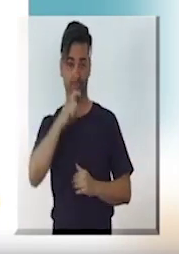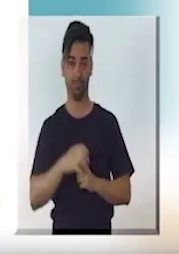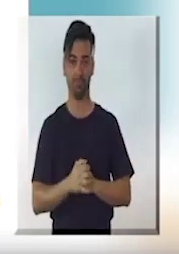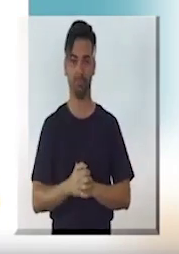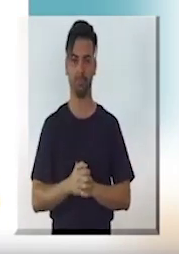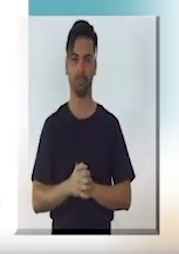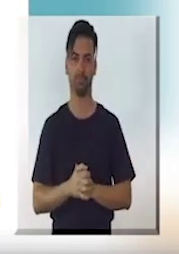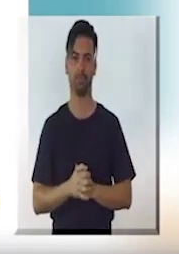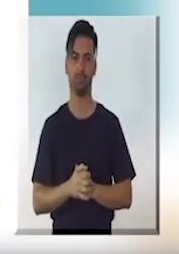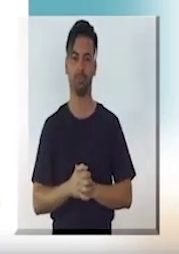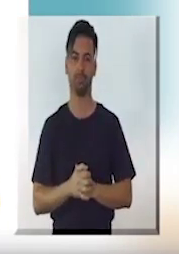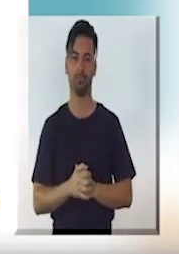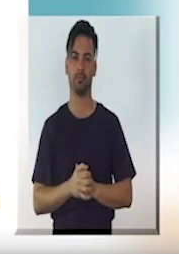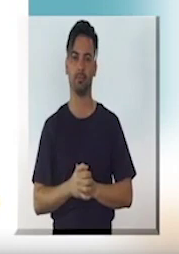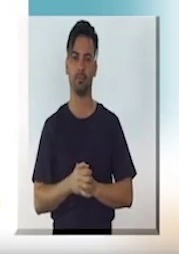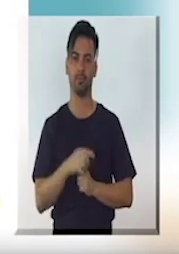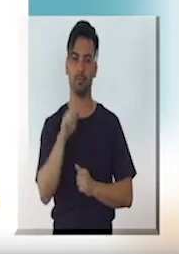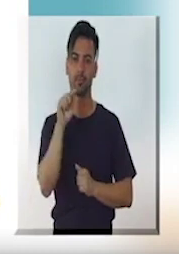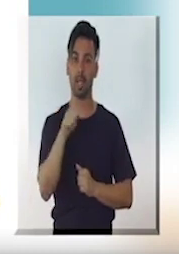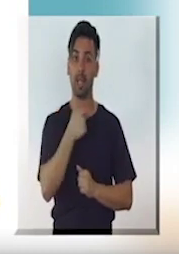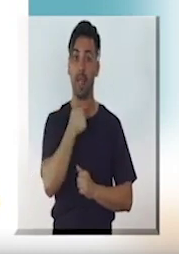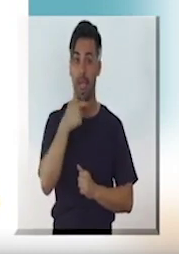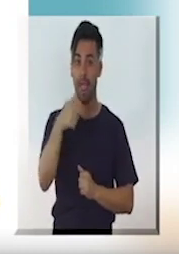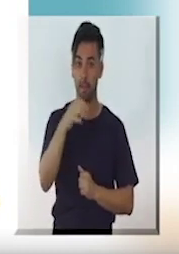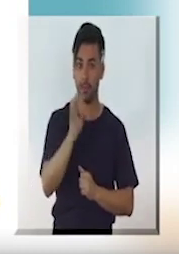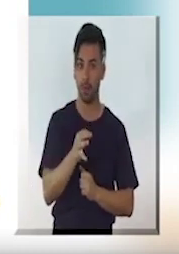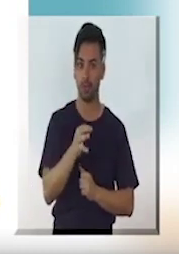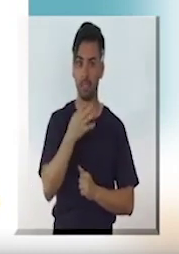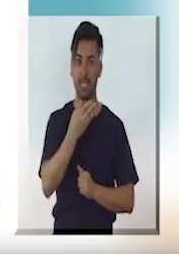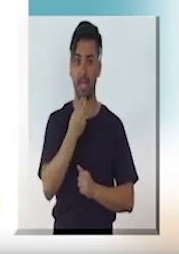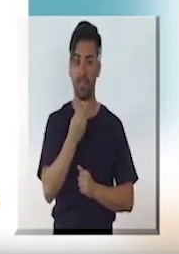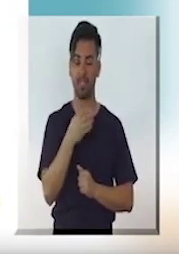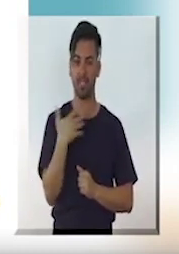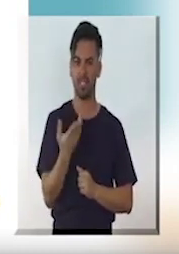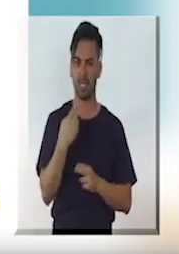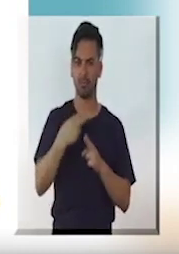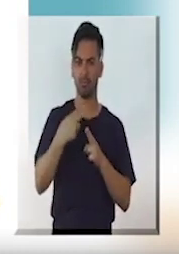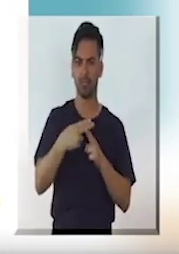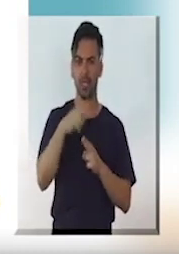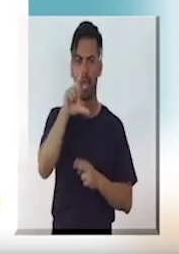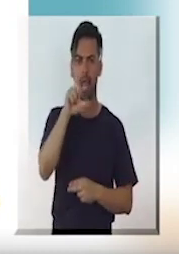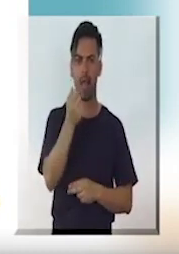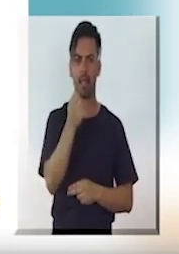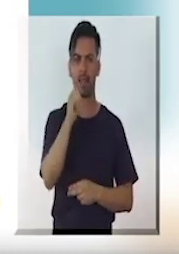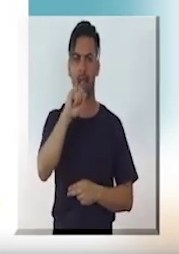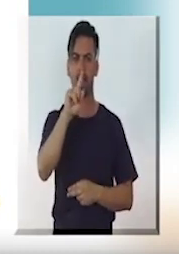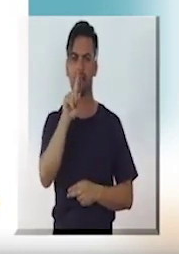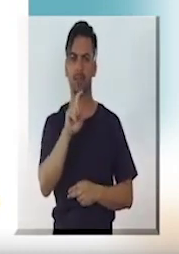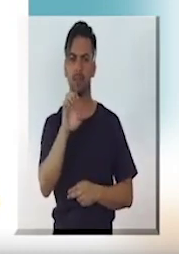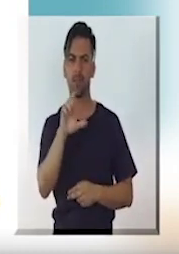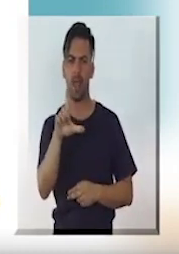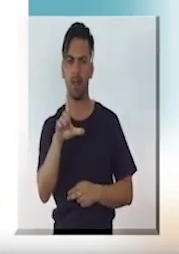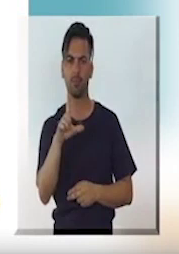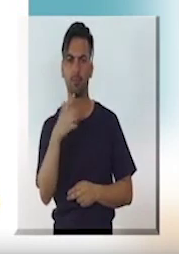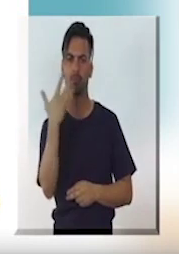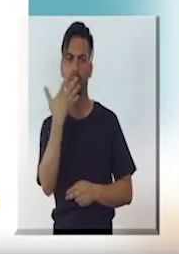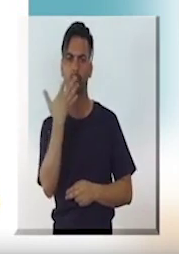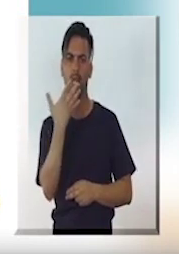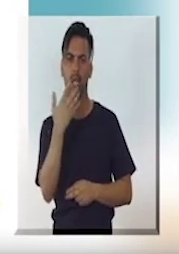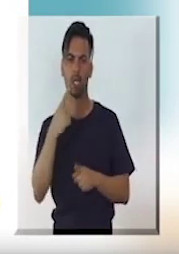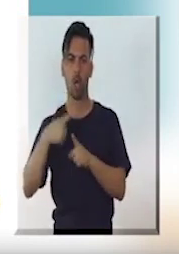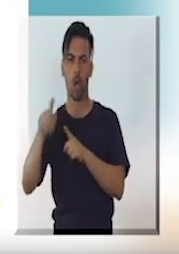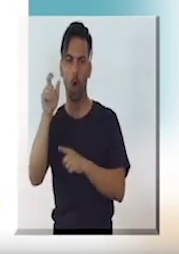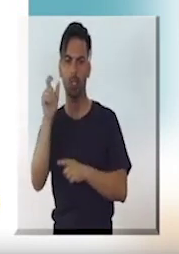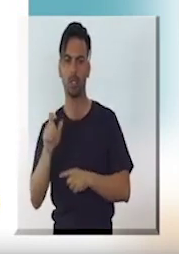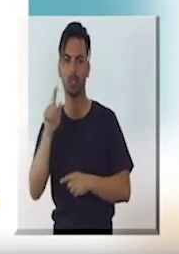tiene más años. En este caso dice que Laisel excede a Zulma. ¿En cuánto? En